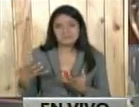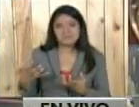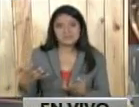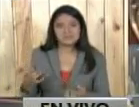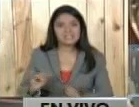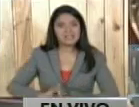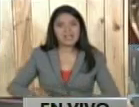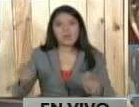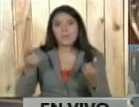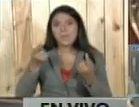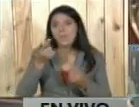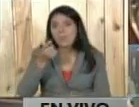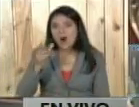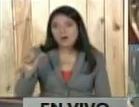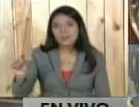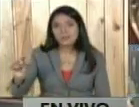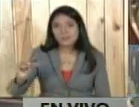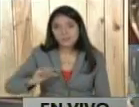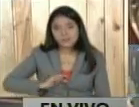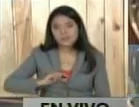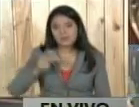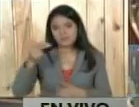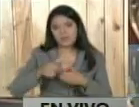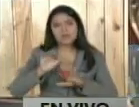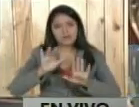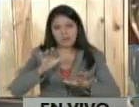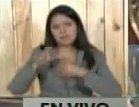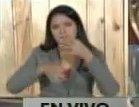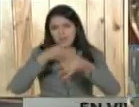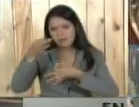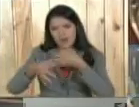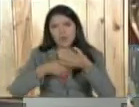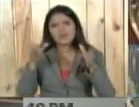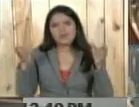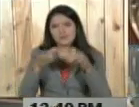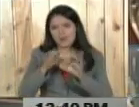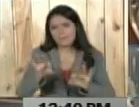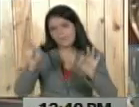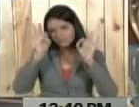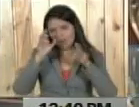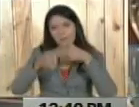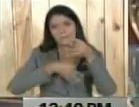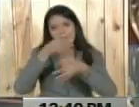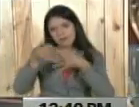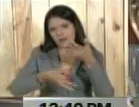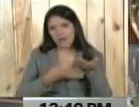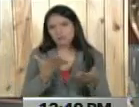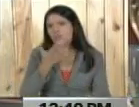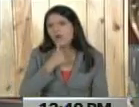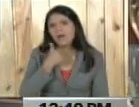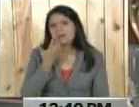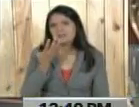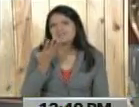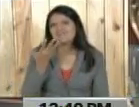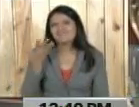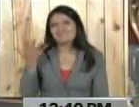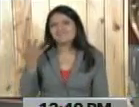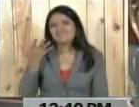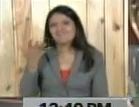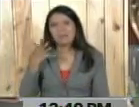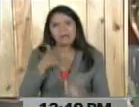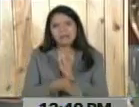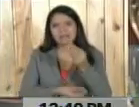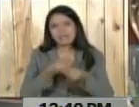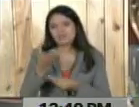petrolero. Todo esto lo voy a explicar en estos días en una reunión especial. No tiene nombre lo que se está haciendo, lo que se